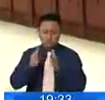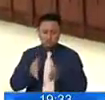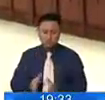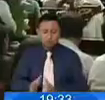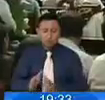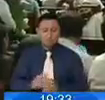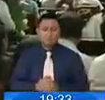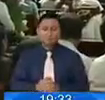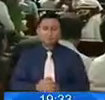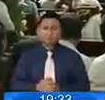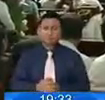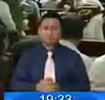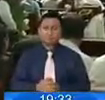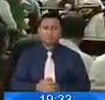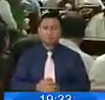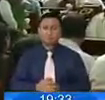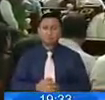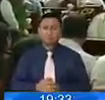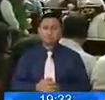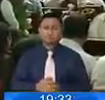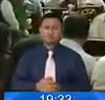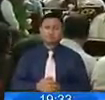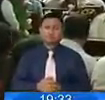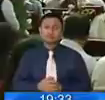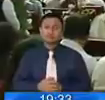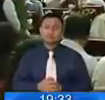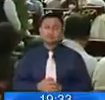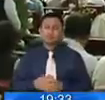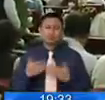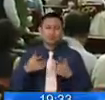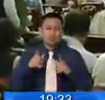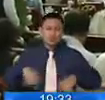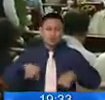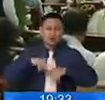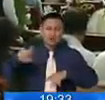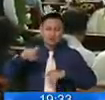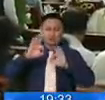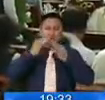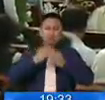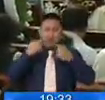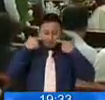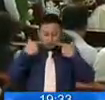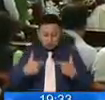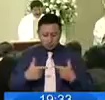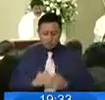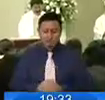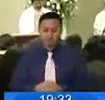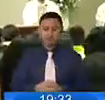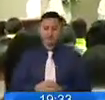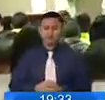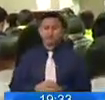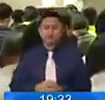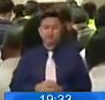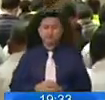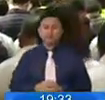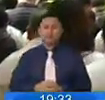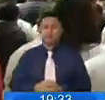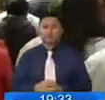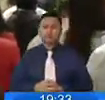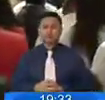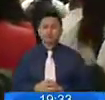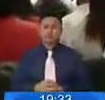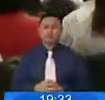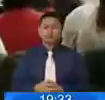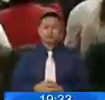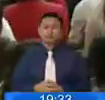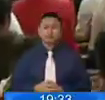alma bendita y desde donde esté, guía a su familia y acompaña a sus compañeros del volante. Desde Ambato, con imágenes de